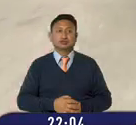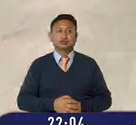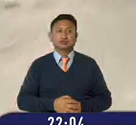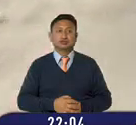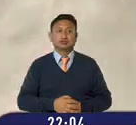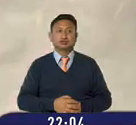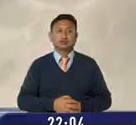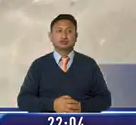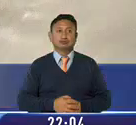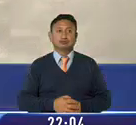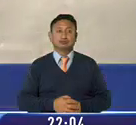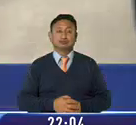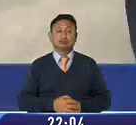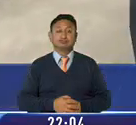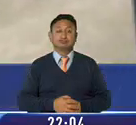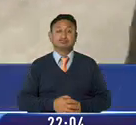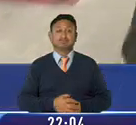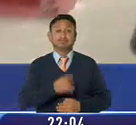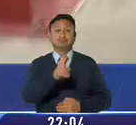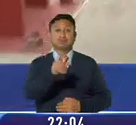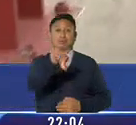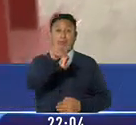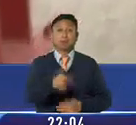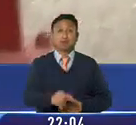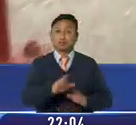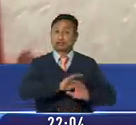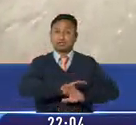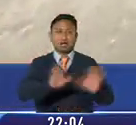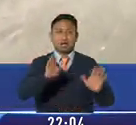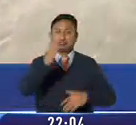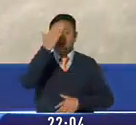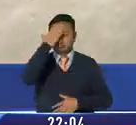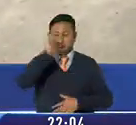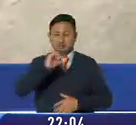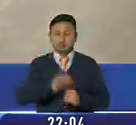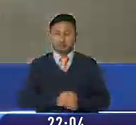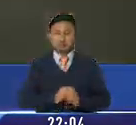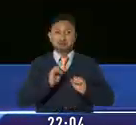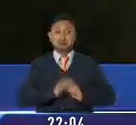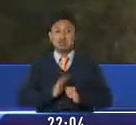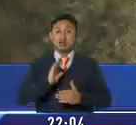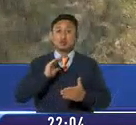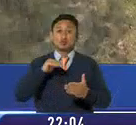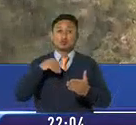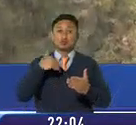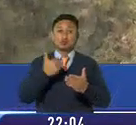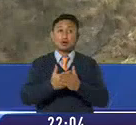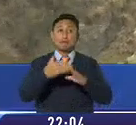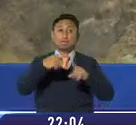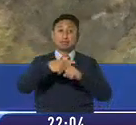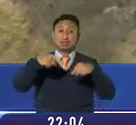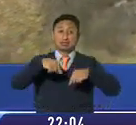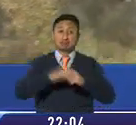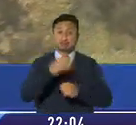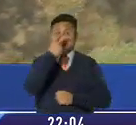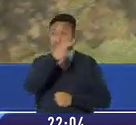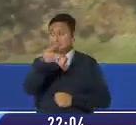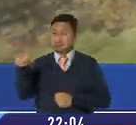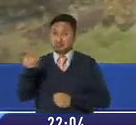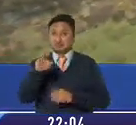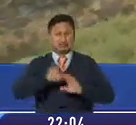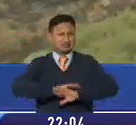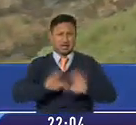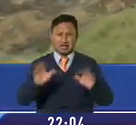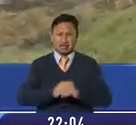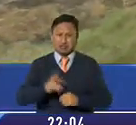En esta oportunidad el suicida lamentablemente llegó decidido, caminó más o menos hasta la mitad del puente sin regresar a ver ni meditar,